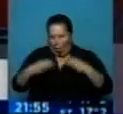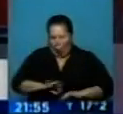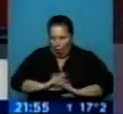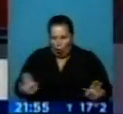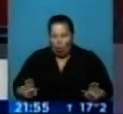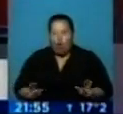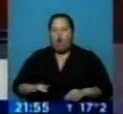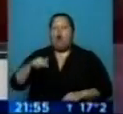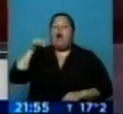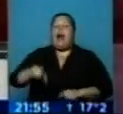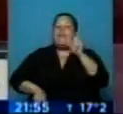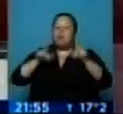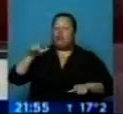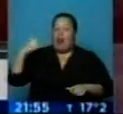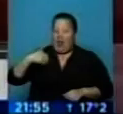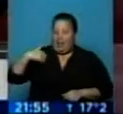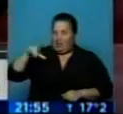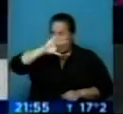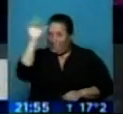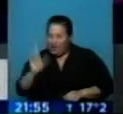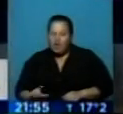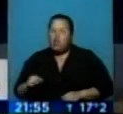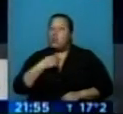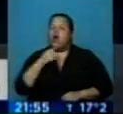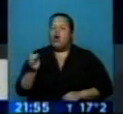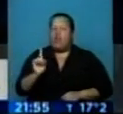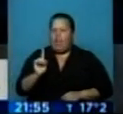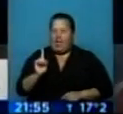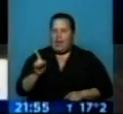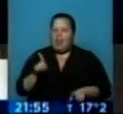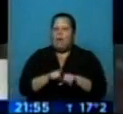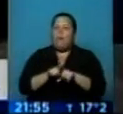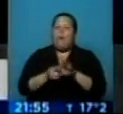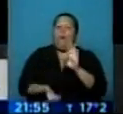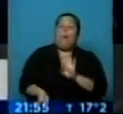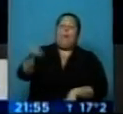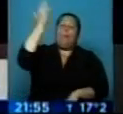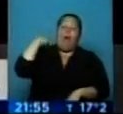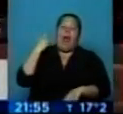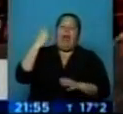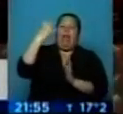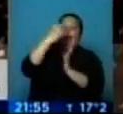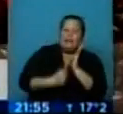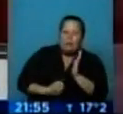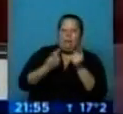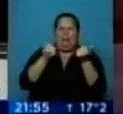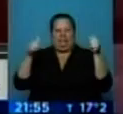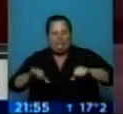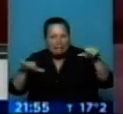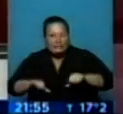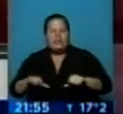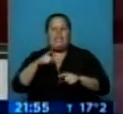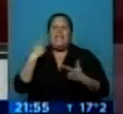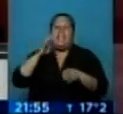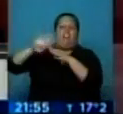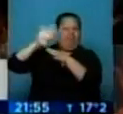nunca de que los argentinos no quieren volver al ajuste, la devaluación y